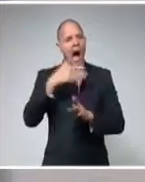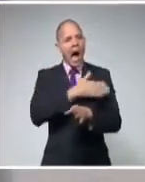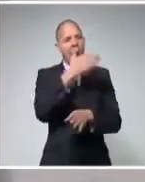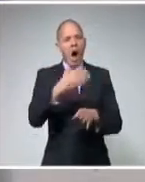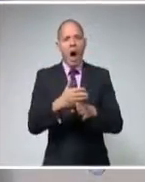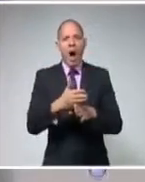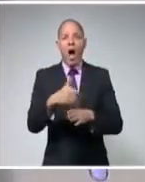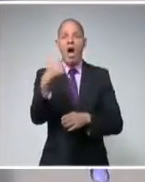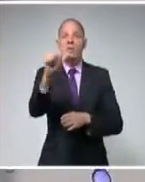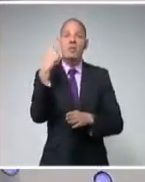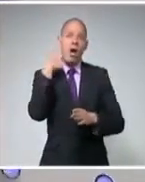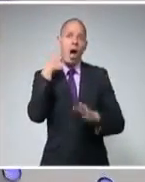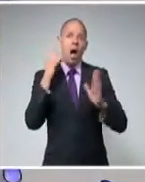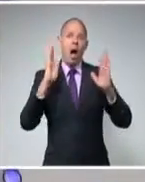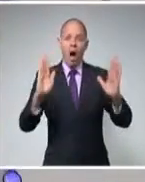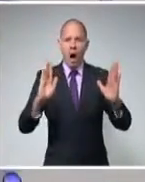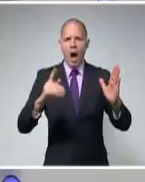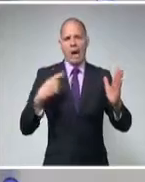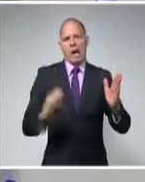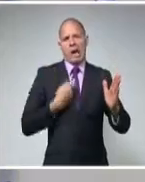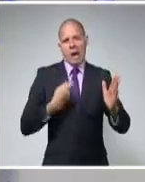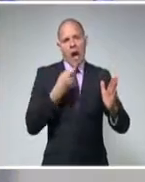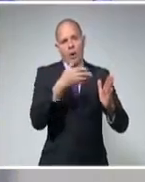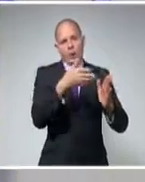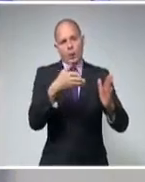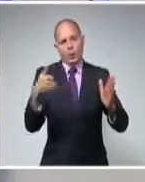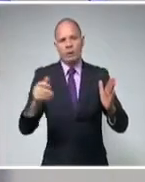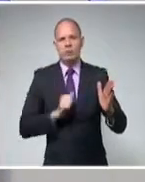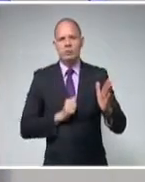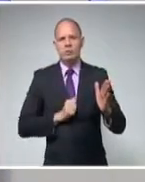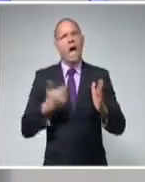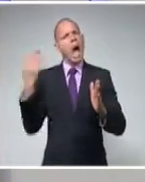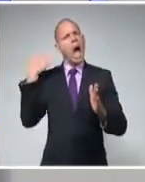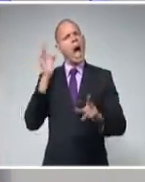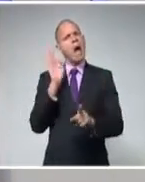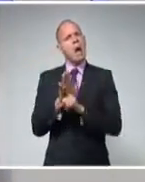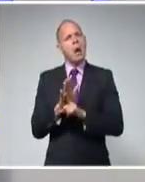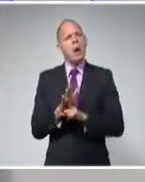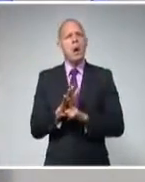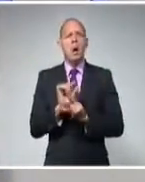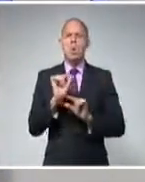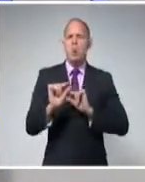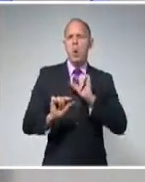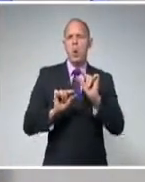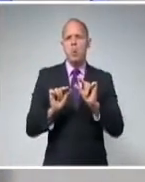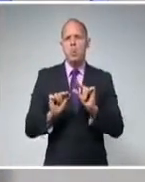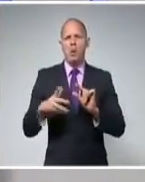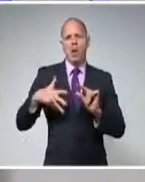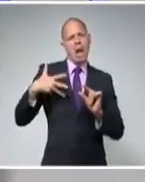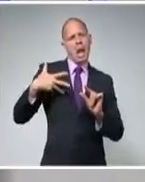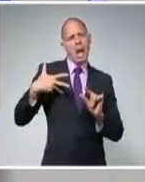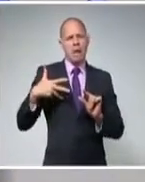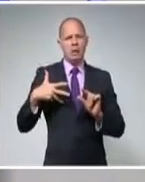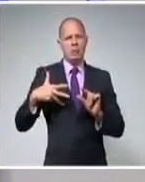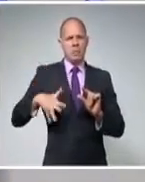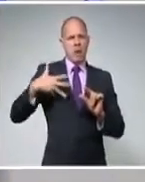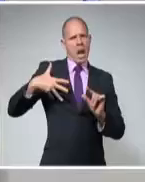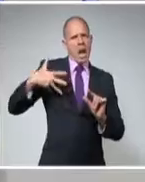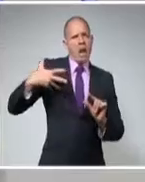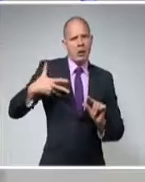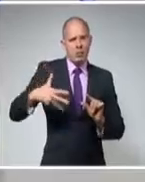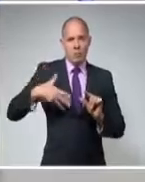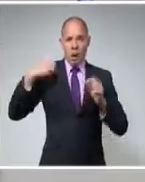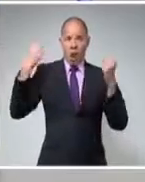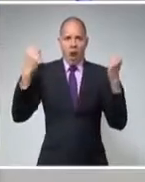que buscaban reformas políticas y económicas, se convirtió en poco tiempo en acciones armadas y luego en un conflicto